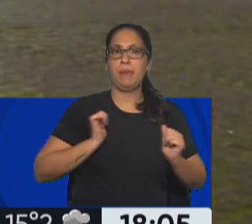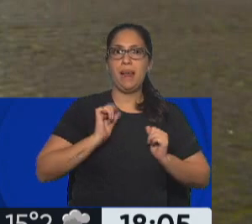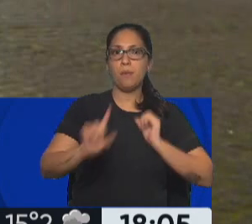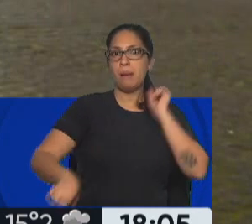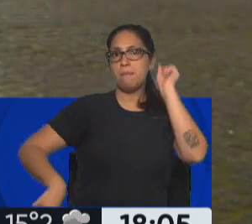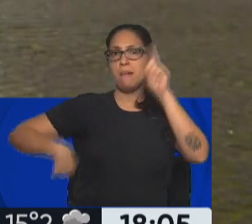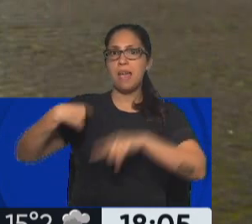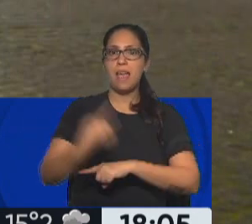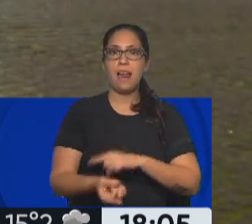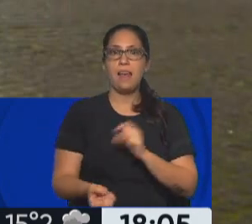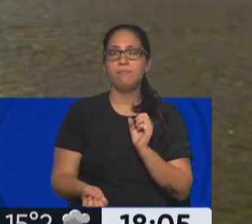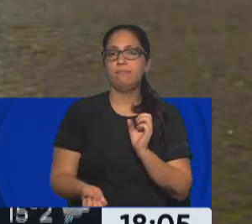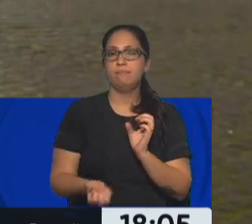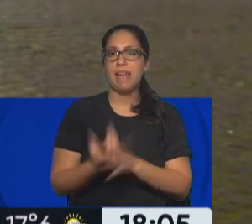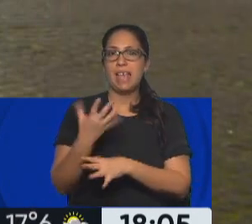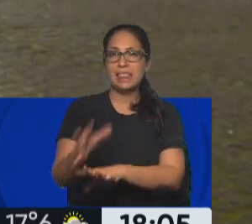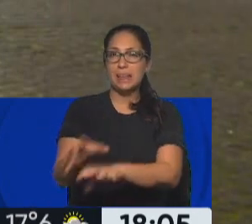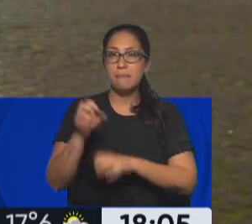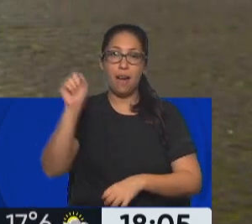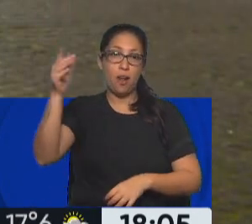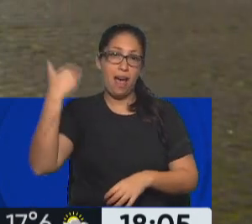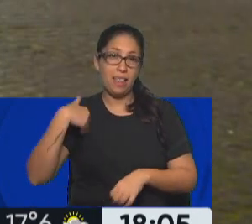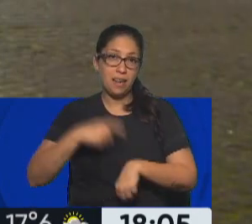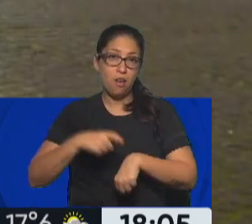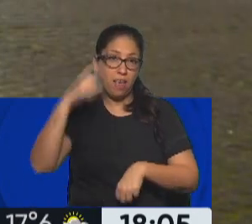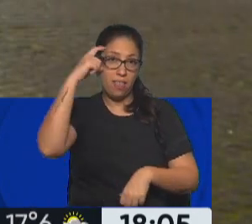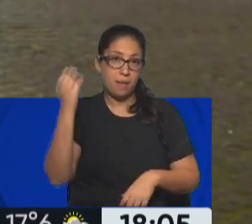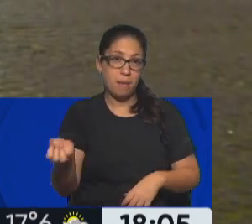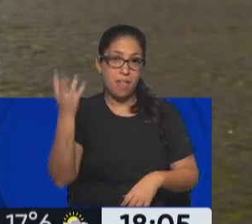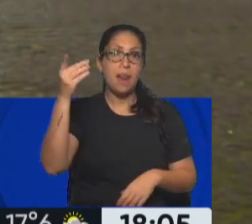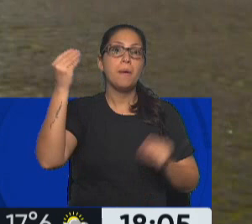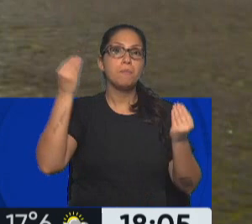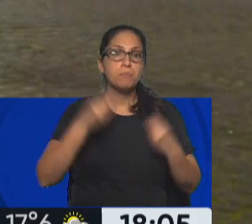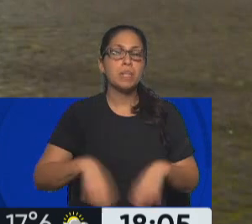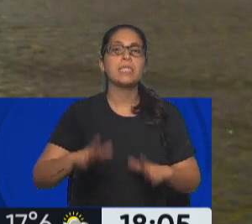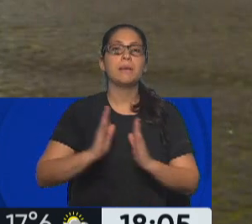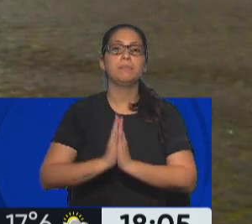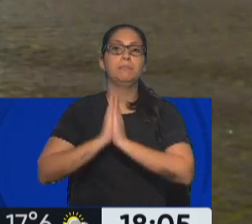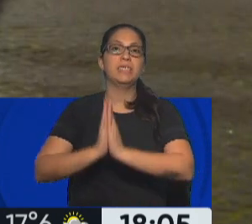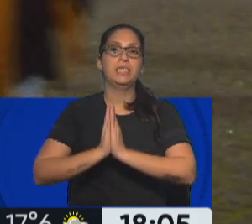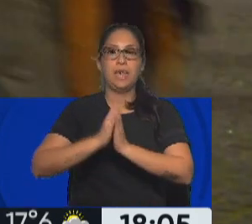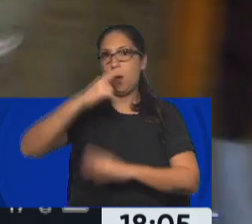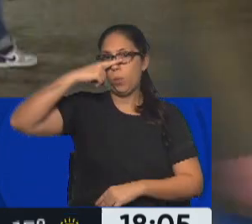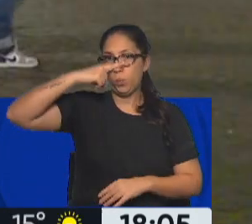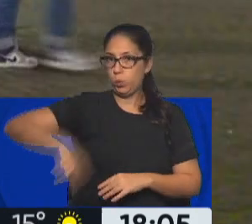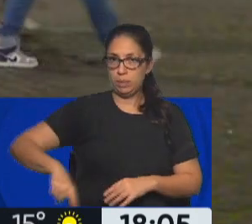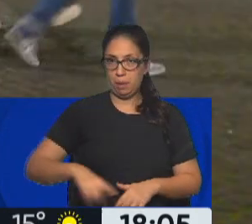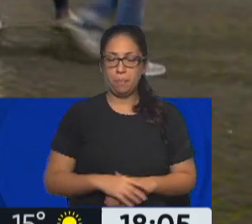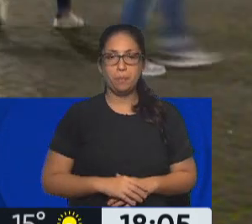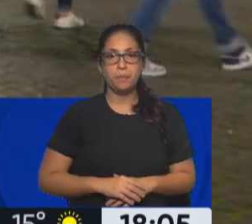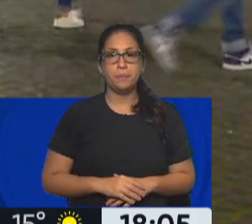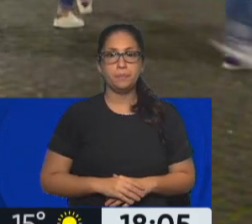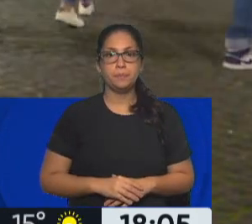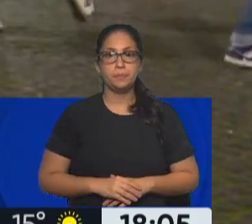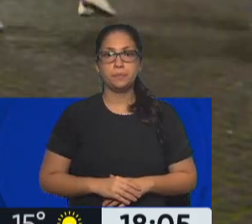temprano, ya media mañana en Roma, bien temprano en la República Argentina, a las 10 de la mañana, el inicio de la misa final. Y